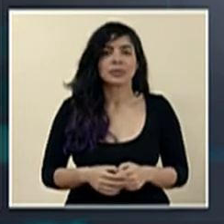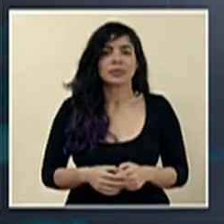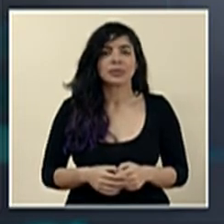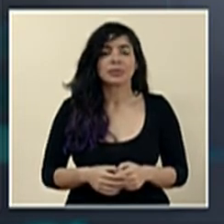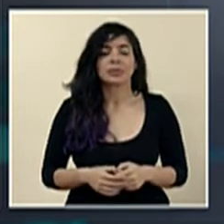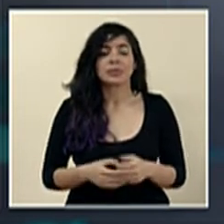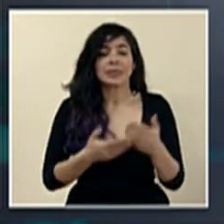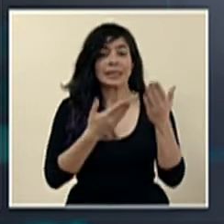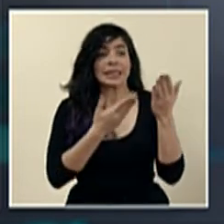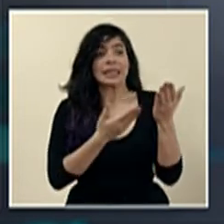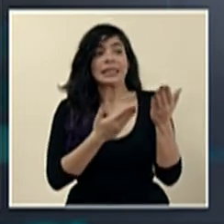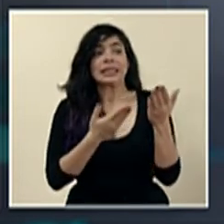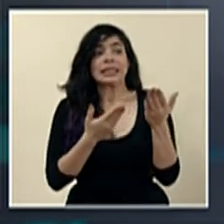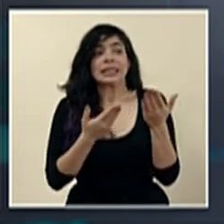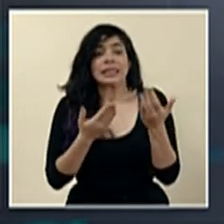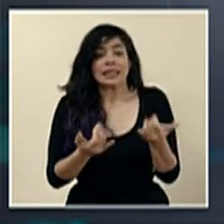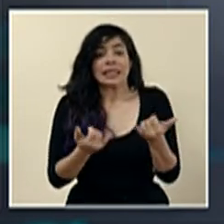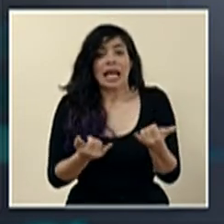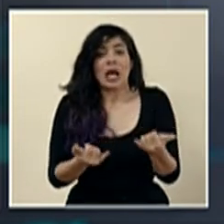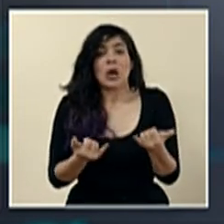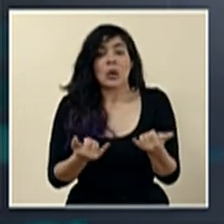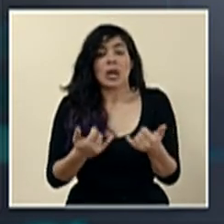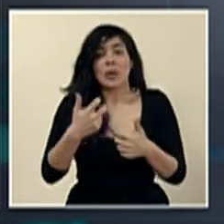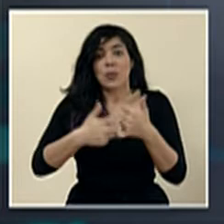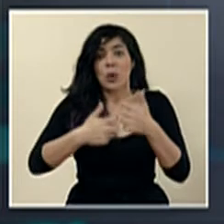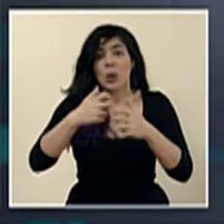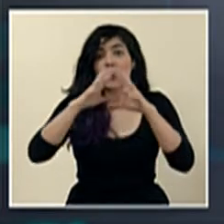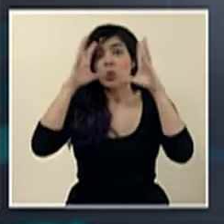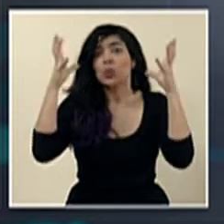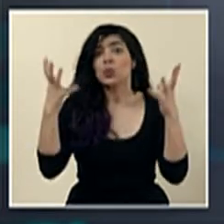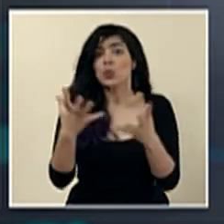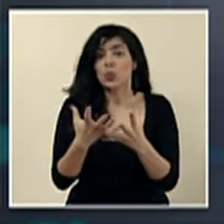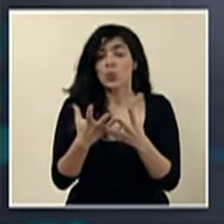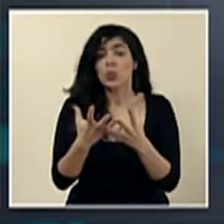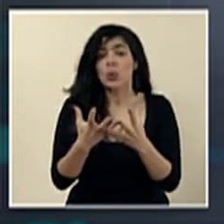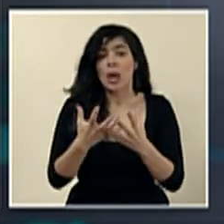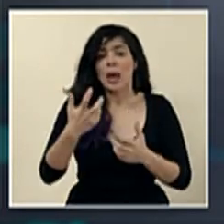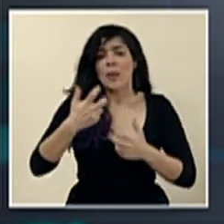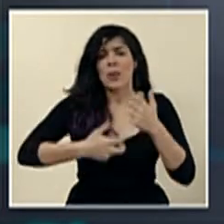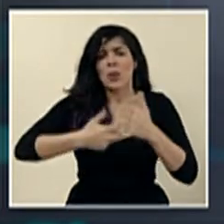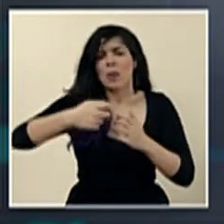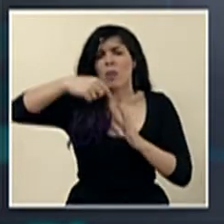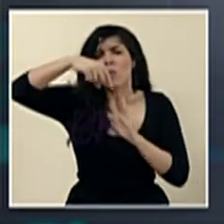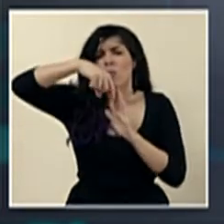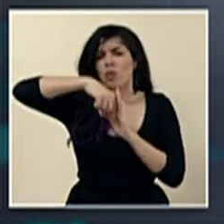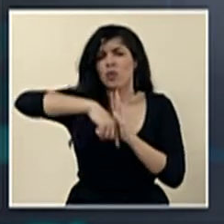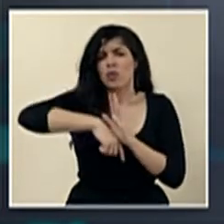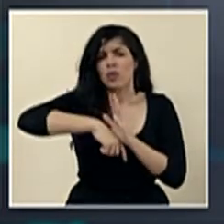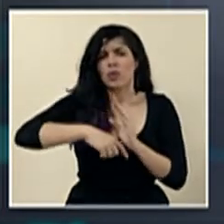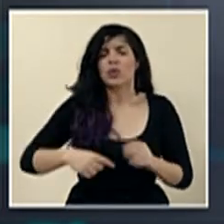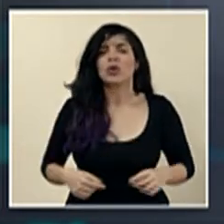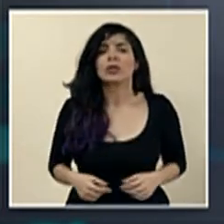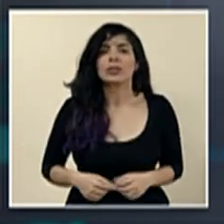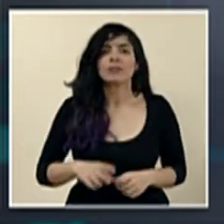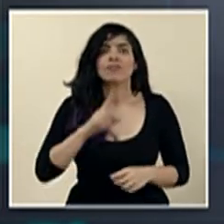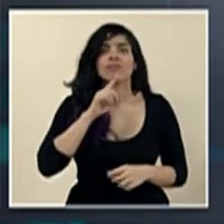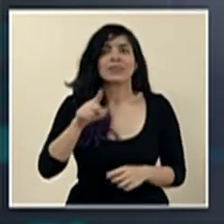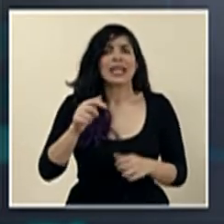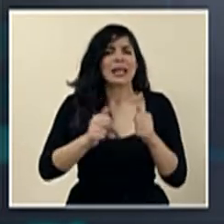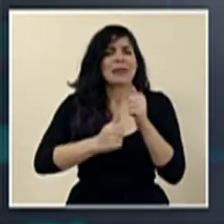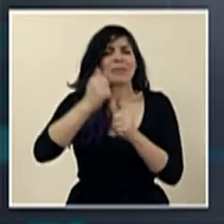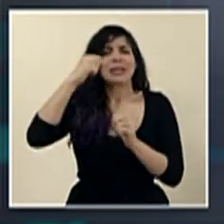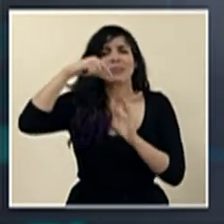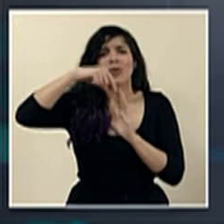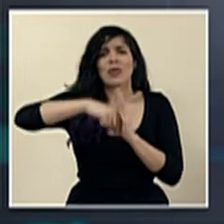Esta es una crisis mundial, es una crisis profunda, ciertamente la más